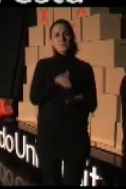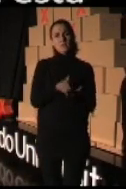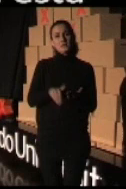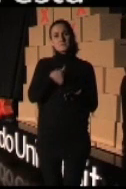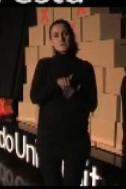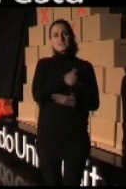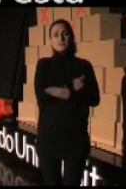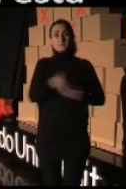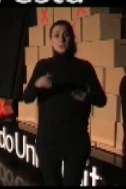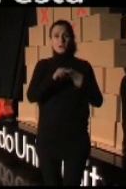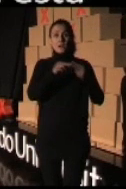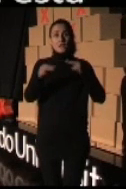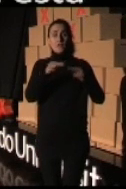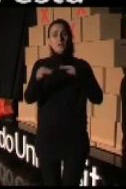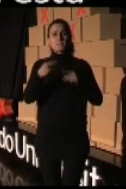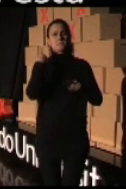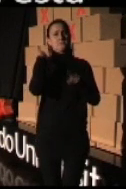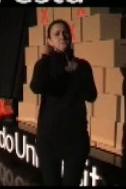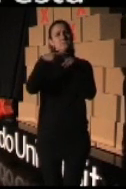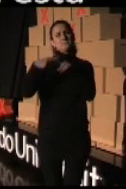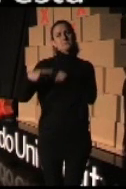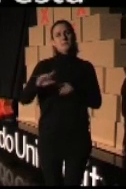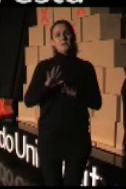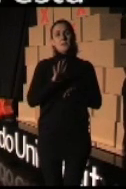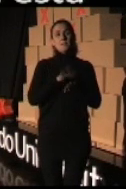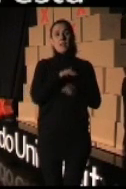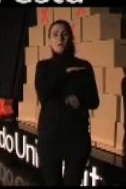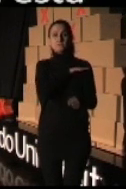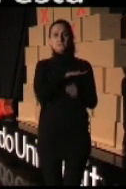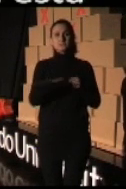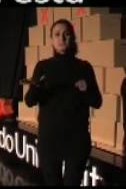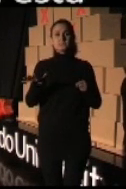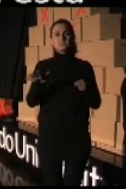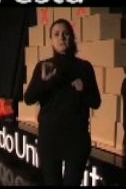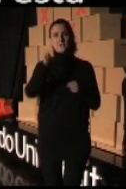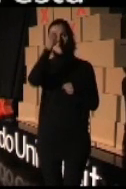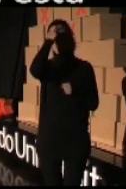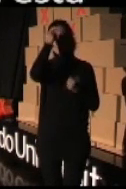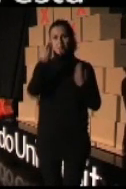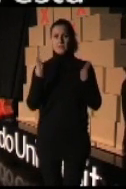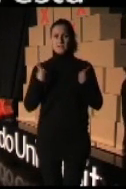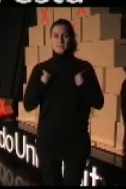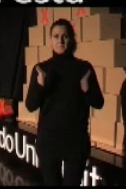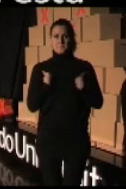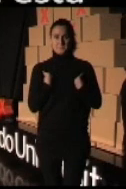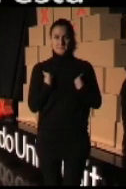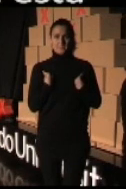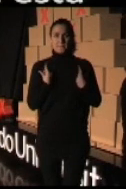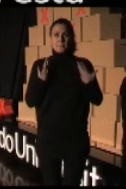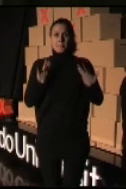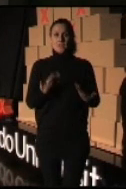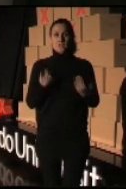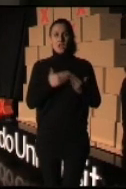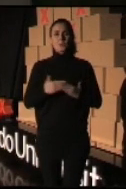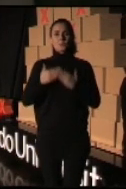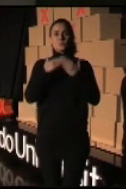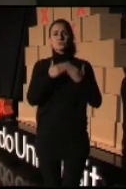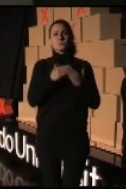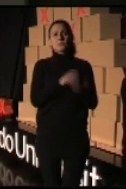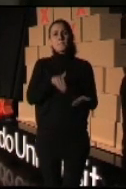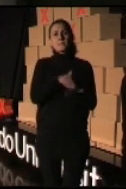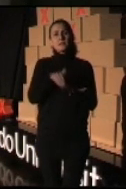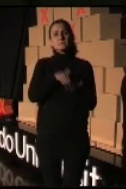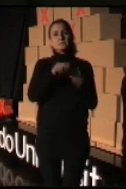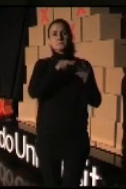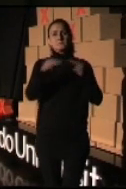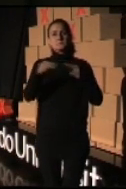de genomas cambiará completamente nuestra manera de abordar la enfermedad de la vida, y esto lo sabemos porque ya el estudio de miles de genomas, ya se están